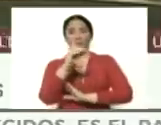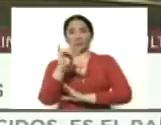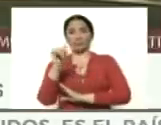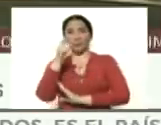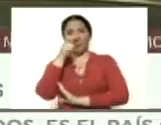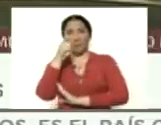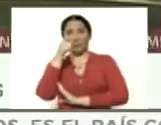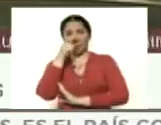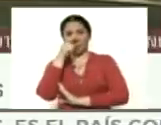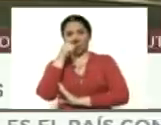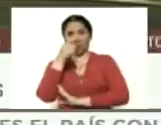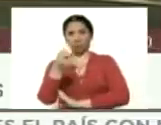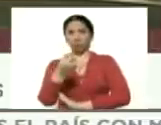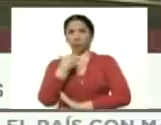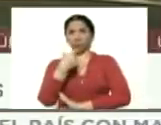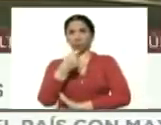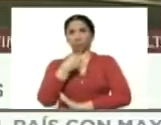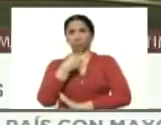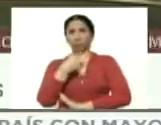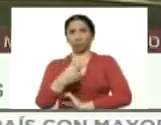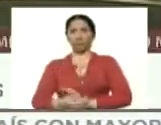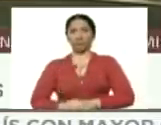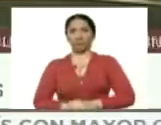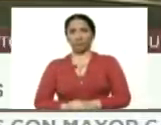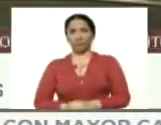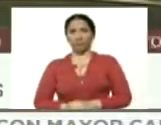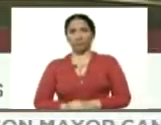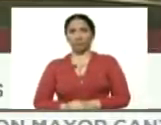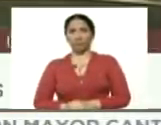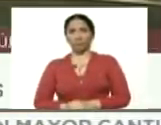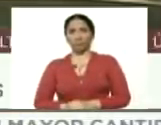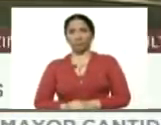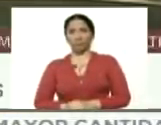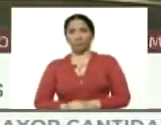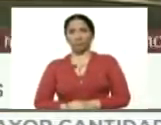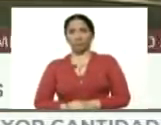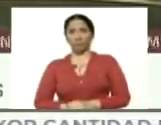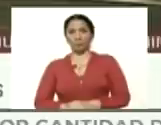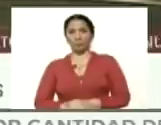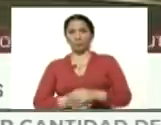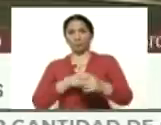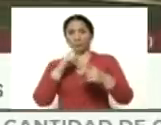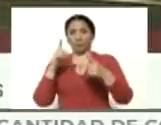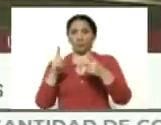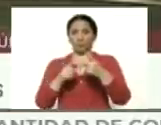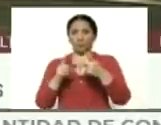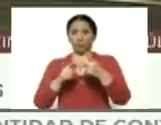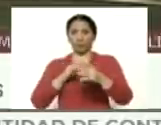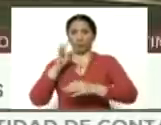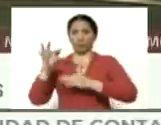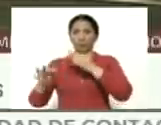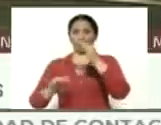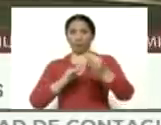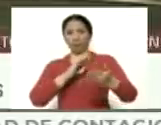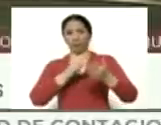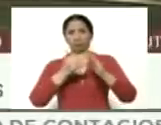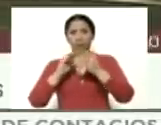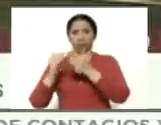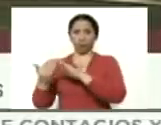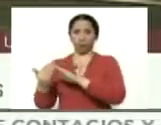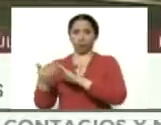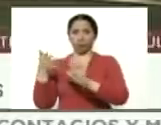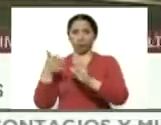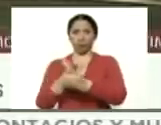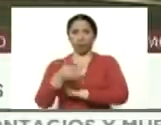Centinela recibiendo el tratamiento correspondiente. El otro caso de transmisión comunitaria se refiere